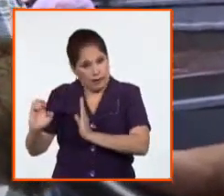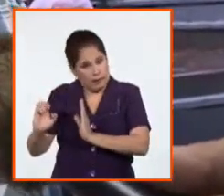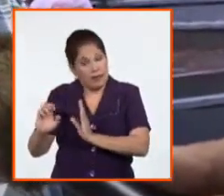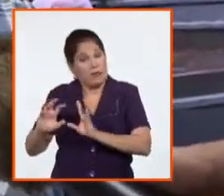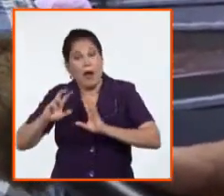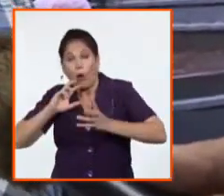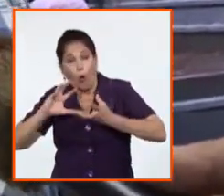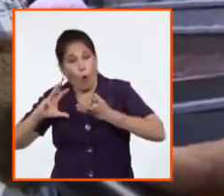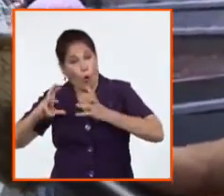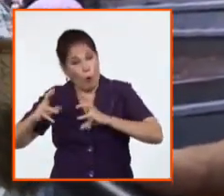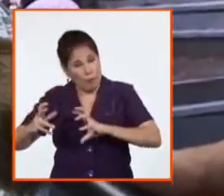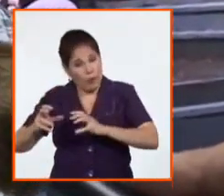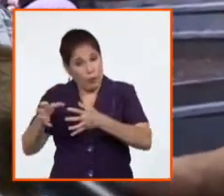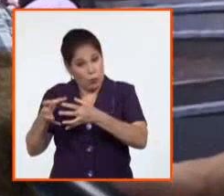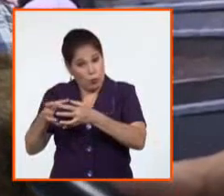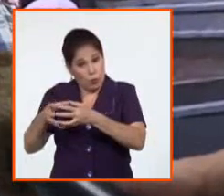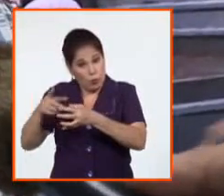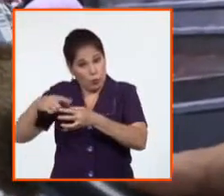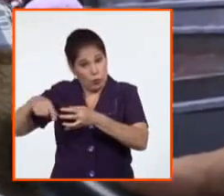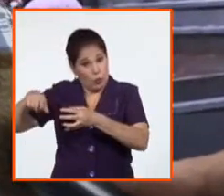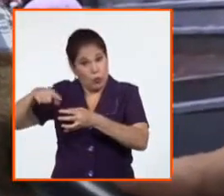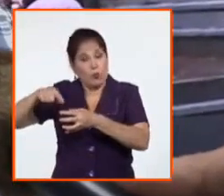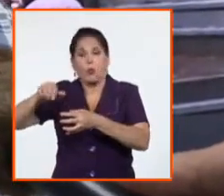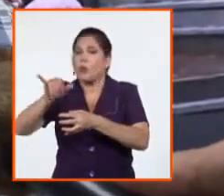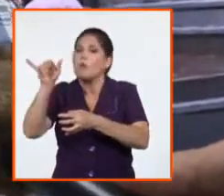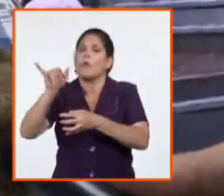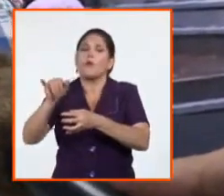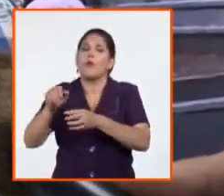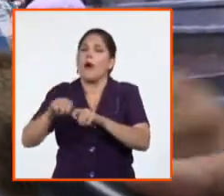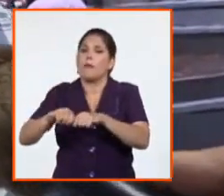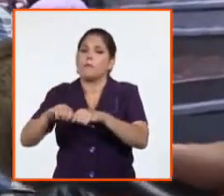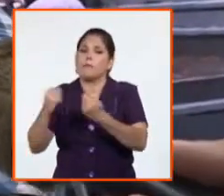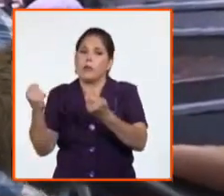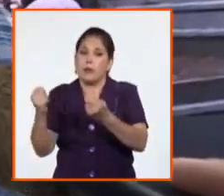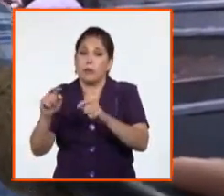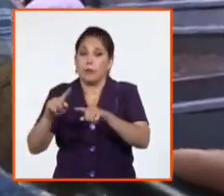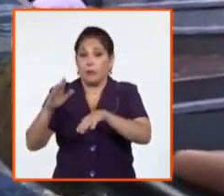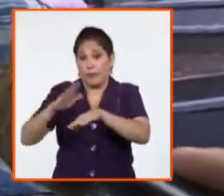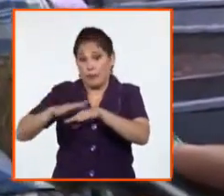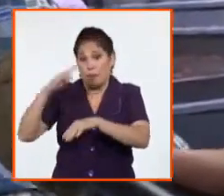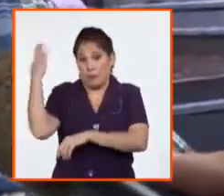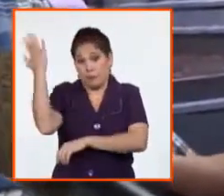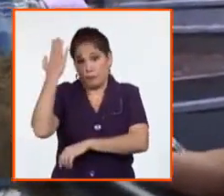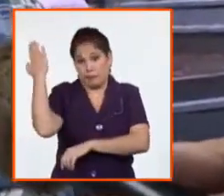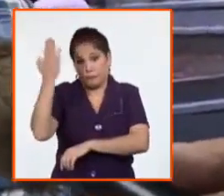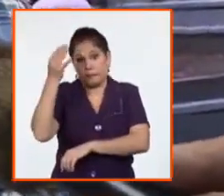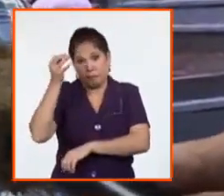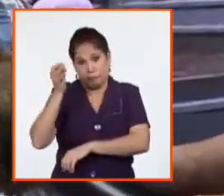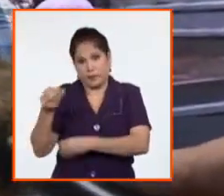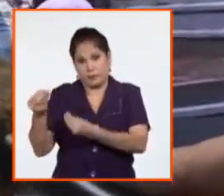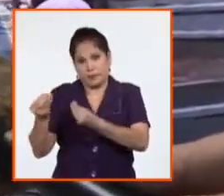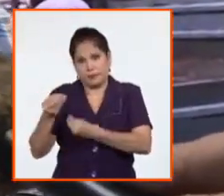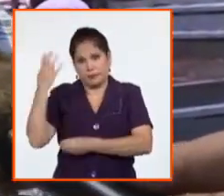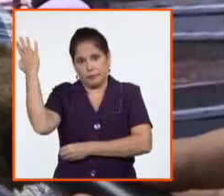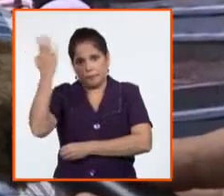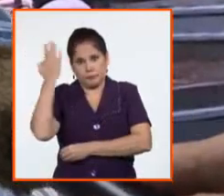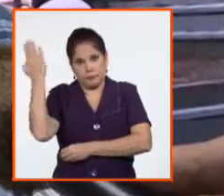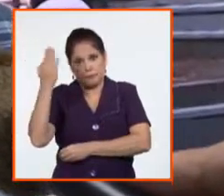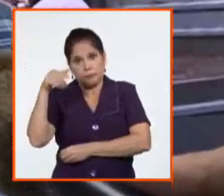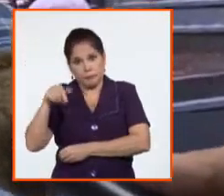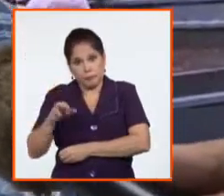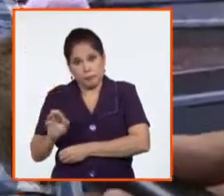hay un grupo de líneas de transmisión que están fuera de servicio, propiamente por el paso del huracán Ian, o sea